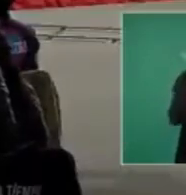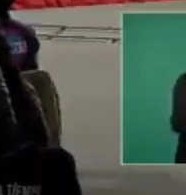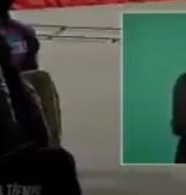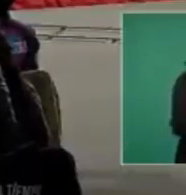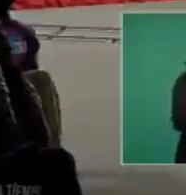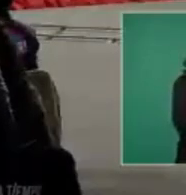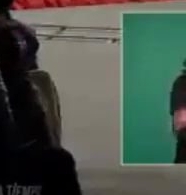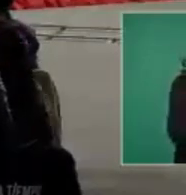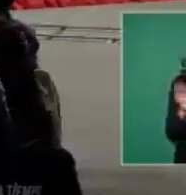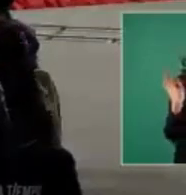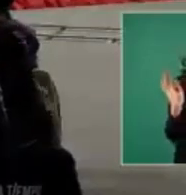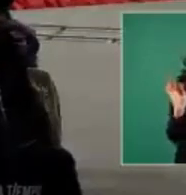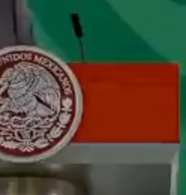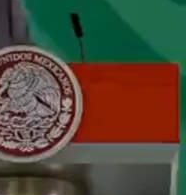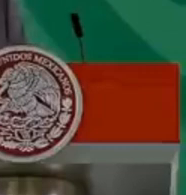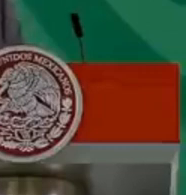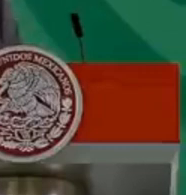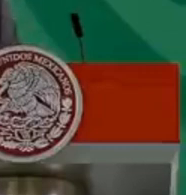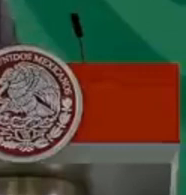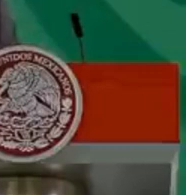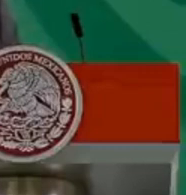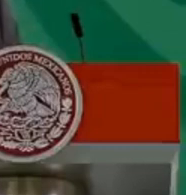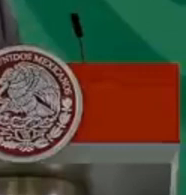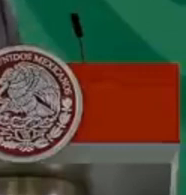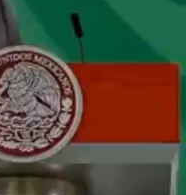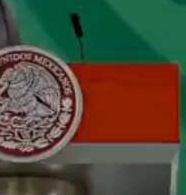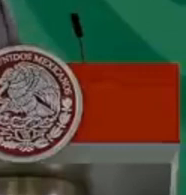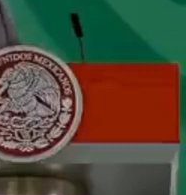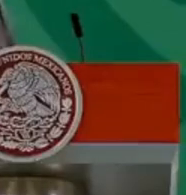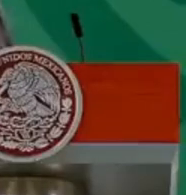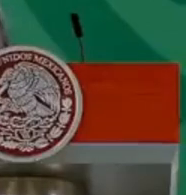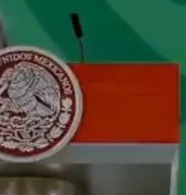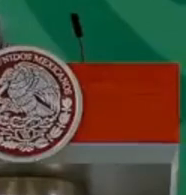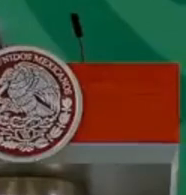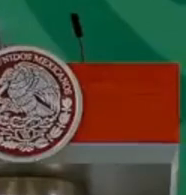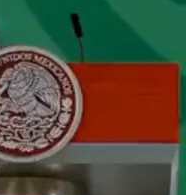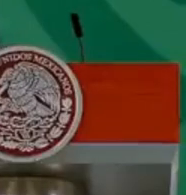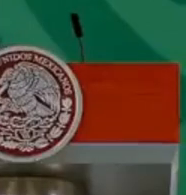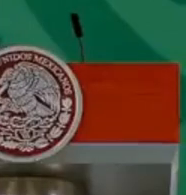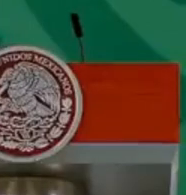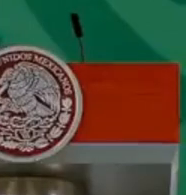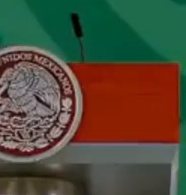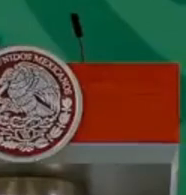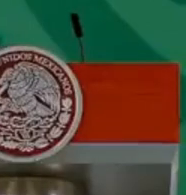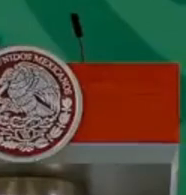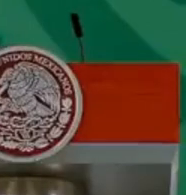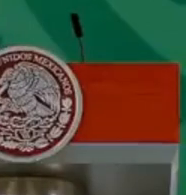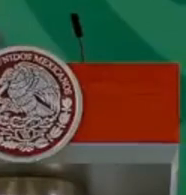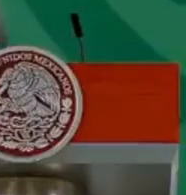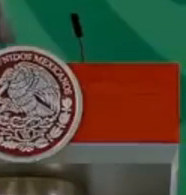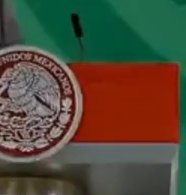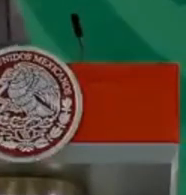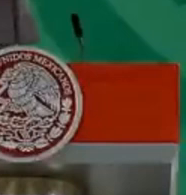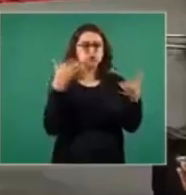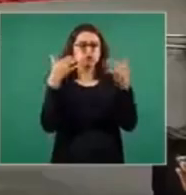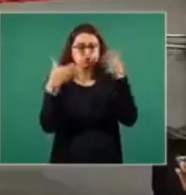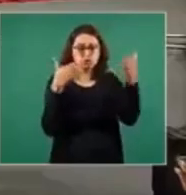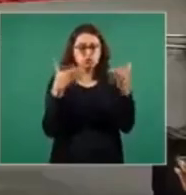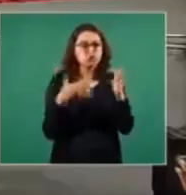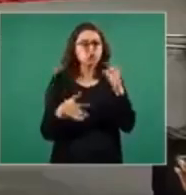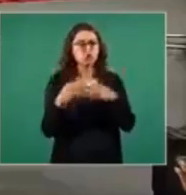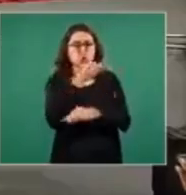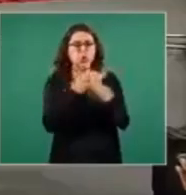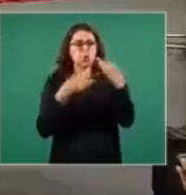que le cachan una mentira primero Aunque lo agarren con las manos en la masa en lo niego